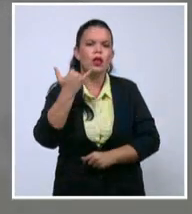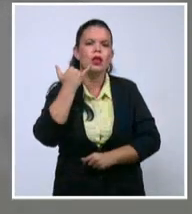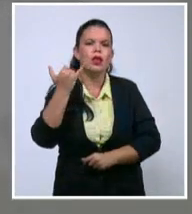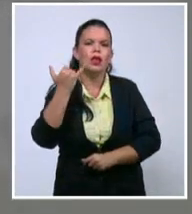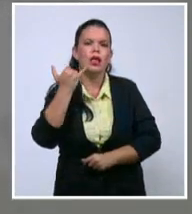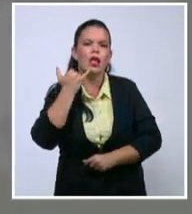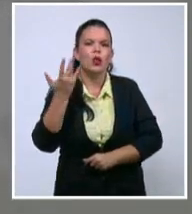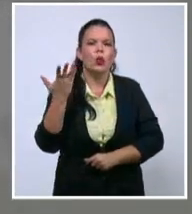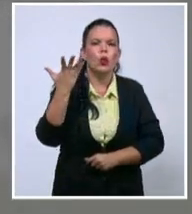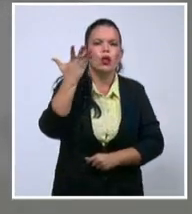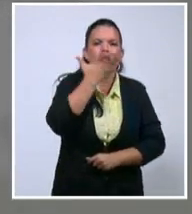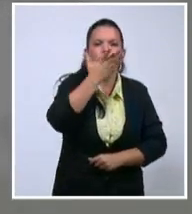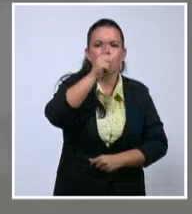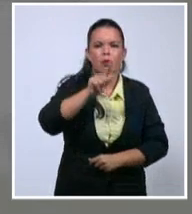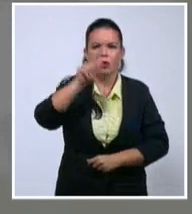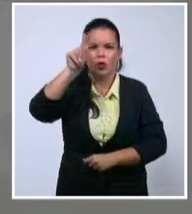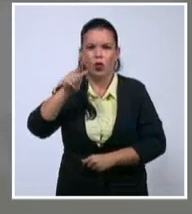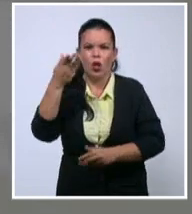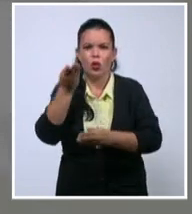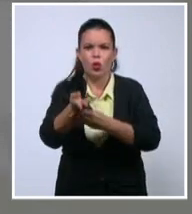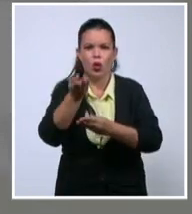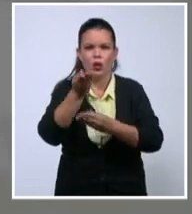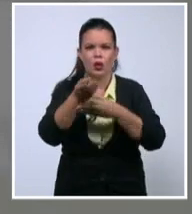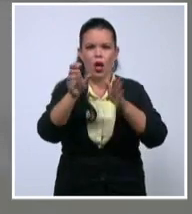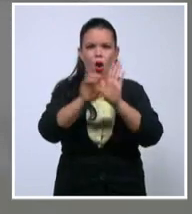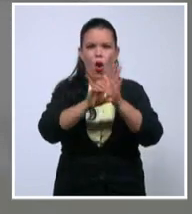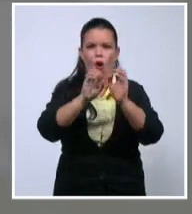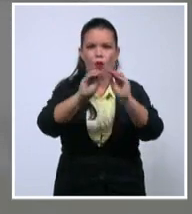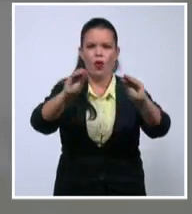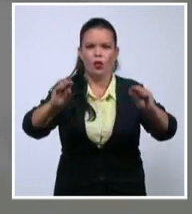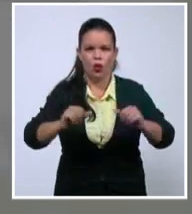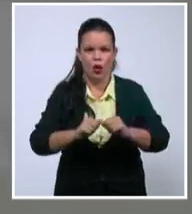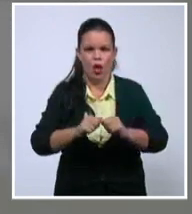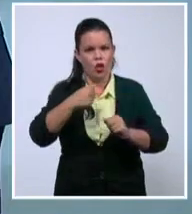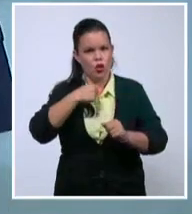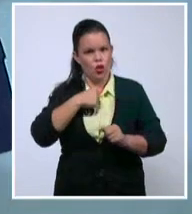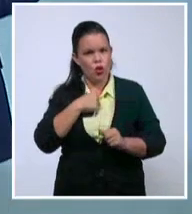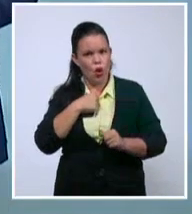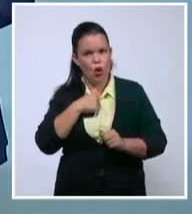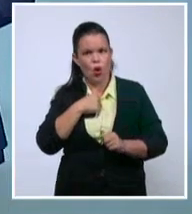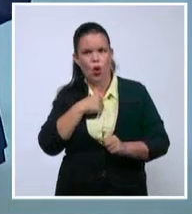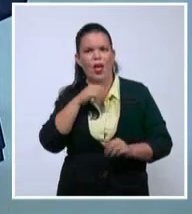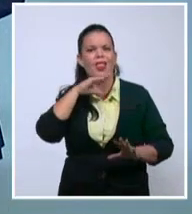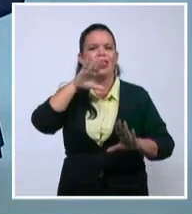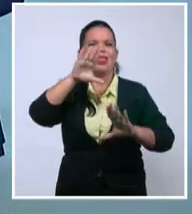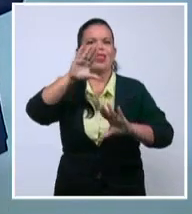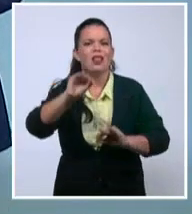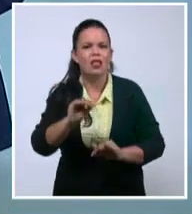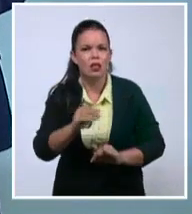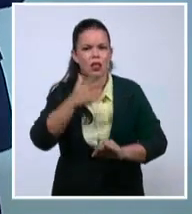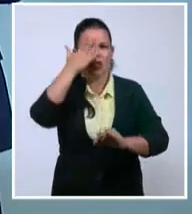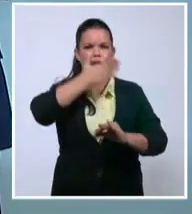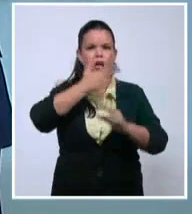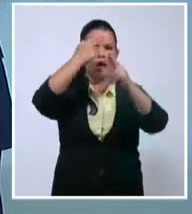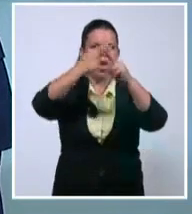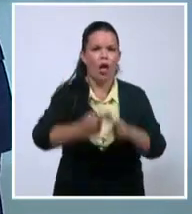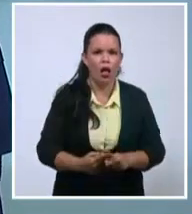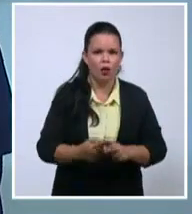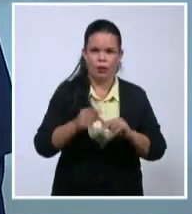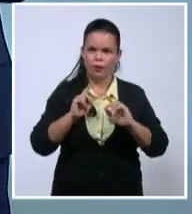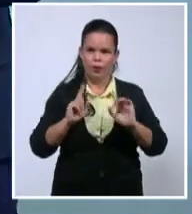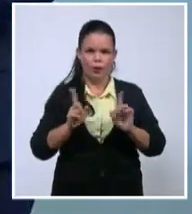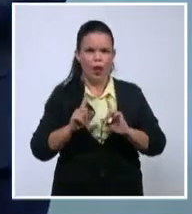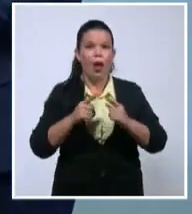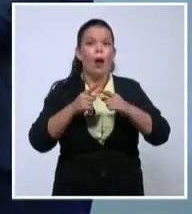están haciendo la convocatoria. Yo no puedo ver aquí a todos sus miembros, ni digo que no estén cubanos que vivan en Cuba.